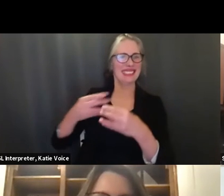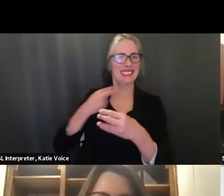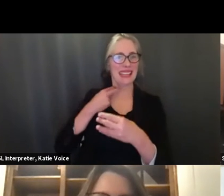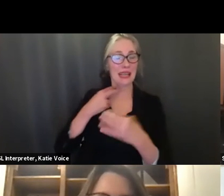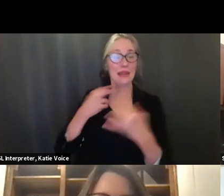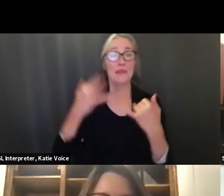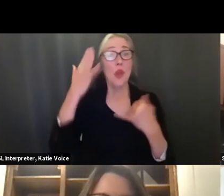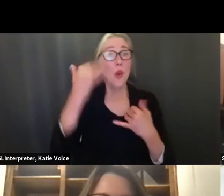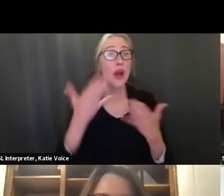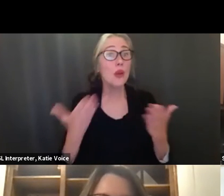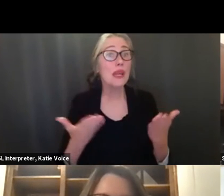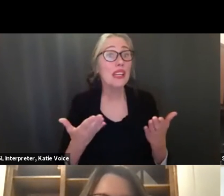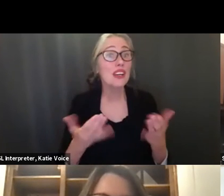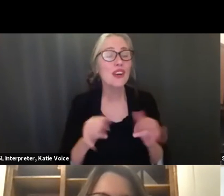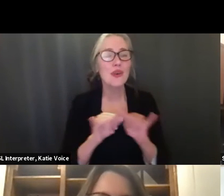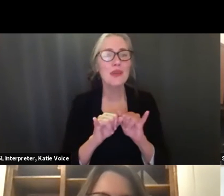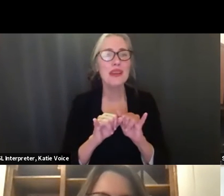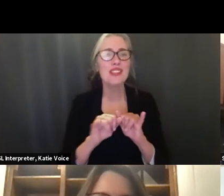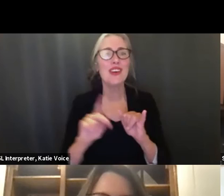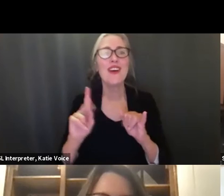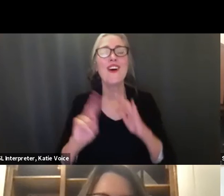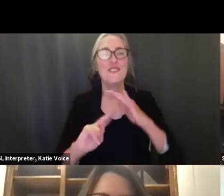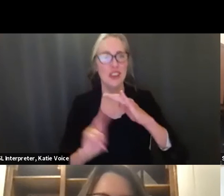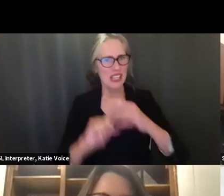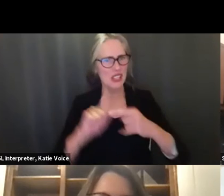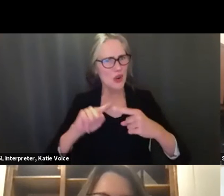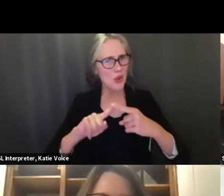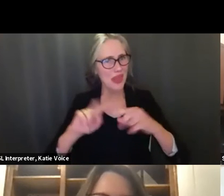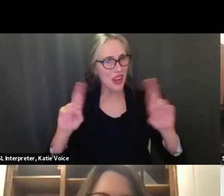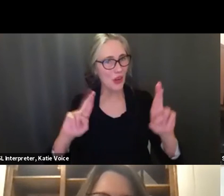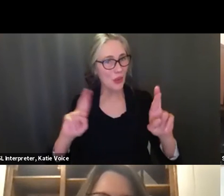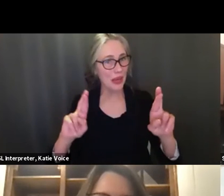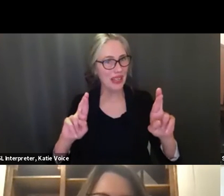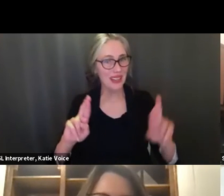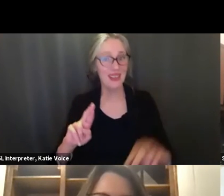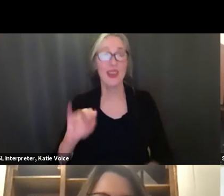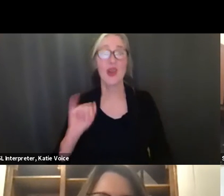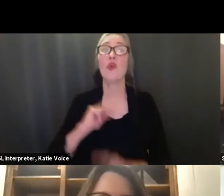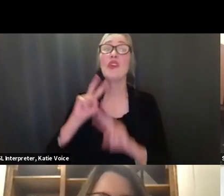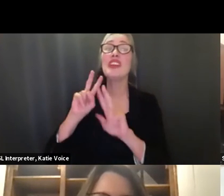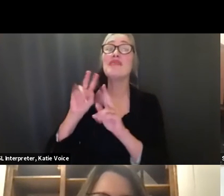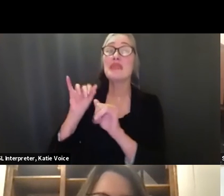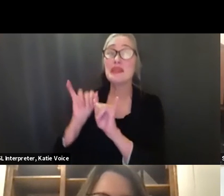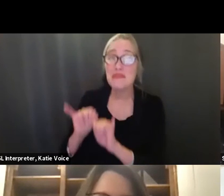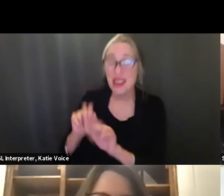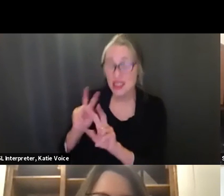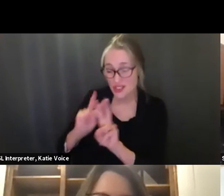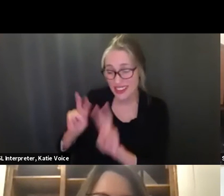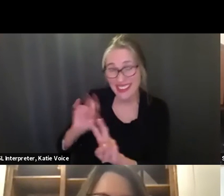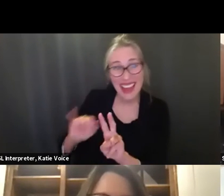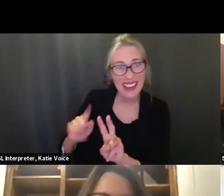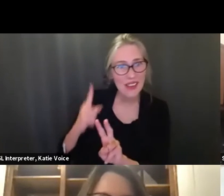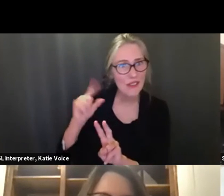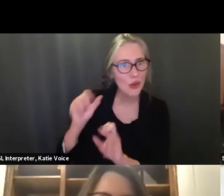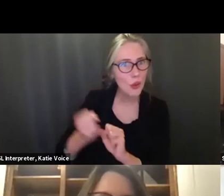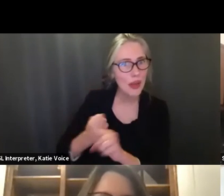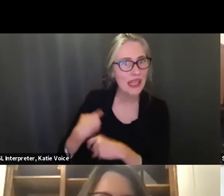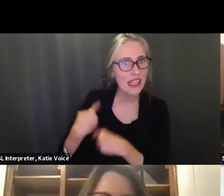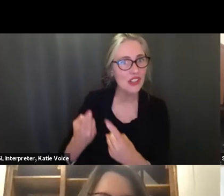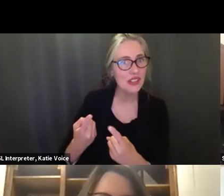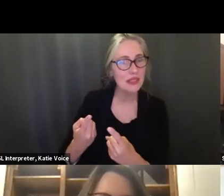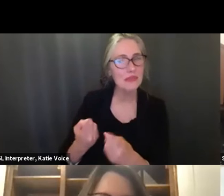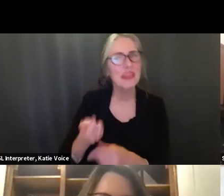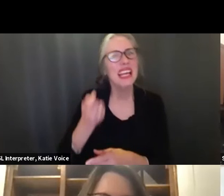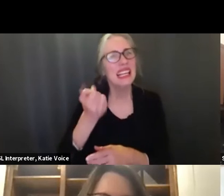estamos aquí hoy? Hemos estado midiendo la preparación de kindergarten por más de 20 años. Y a pesar de